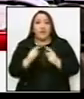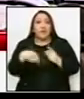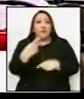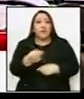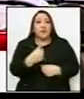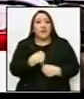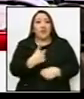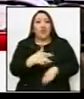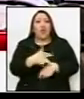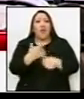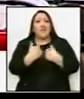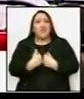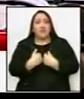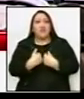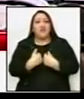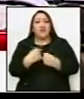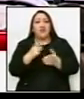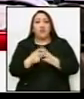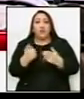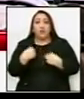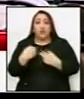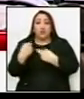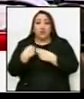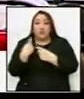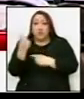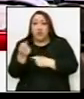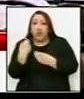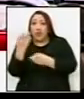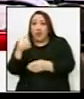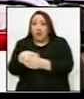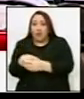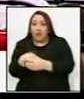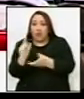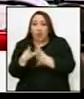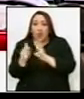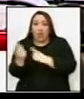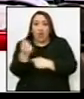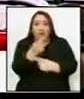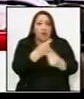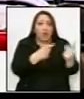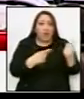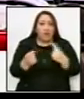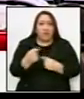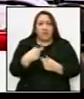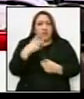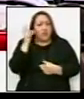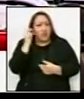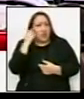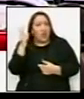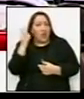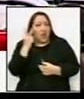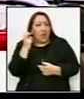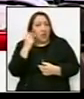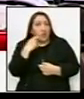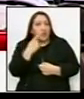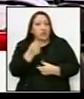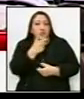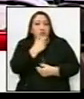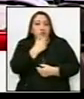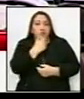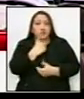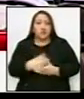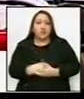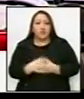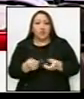toca a mí, ahora yo me juego por él, le di el voto. Es más, hemos escuchado uno de los audios ahora que dice, mira,